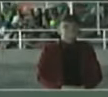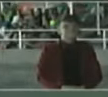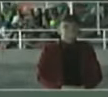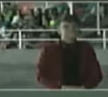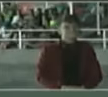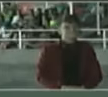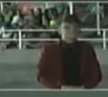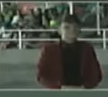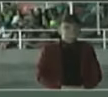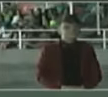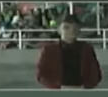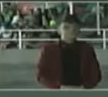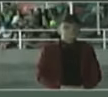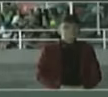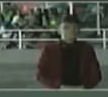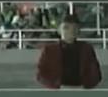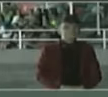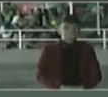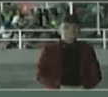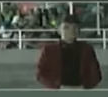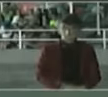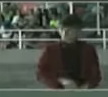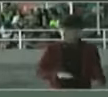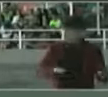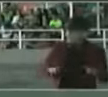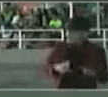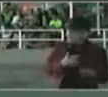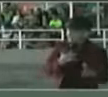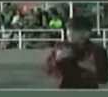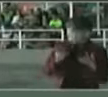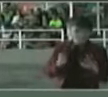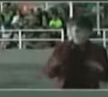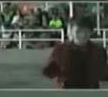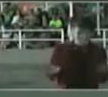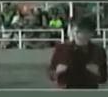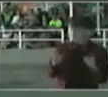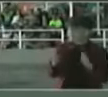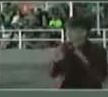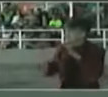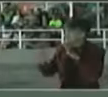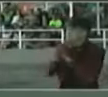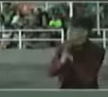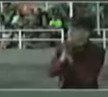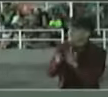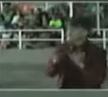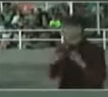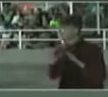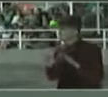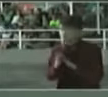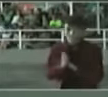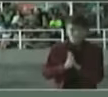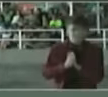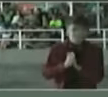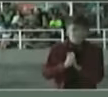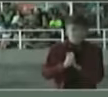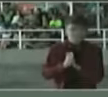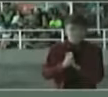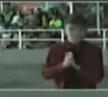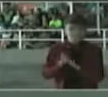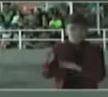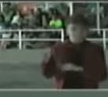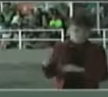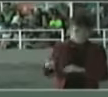Y ante la gran acogida y el deseo de todos de quererle ver, entonces las